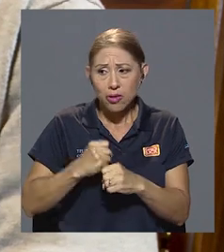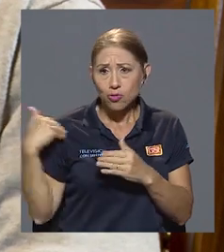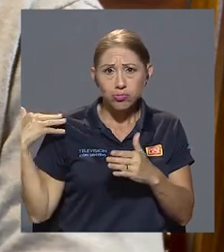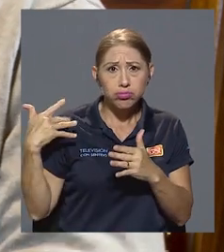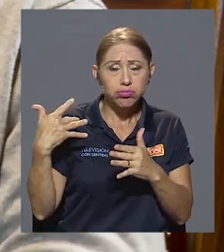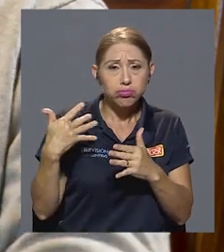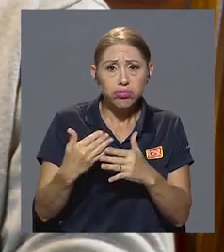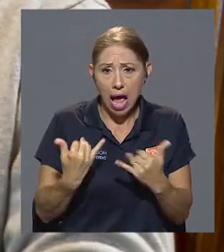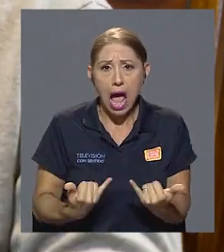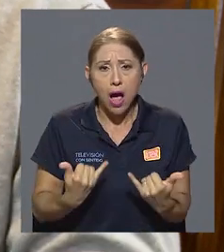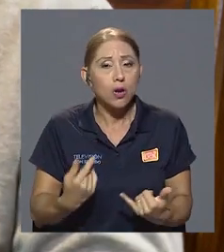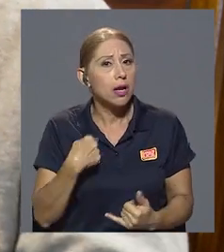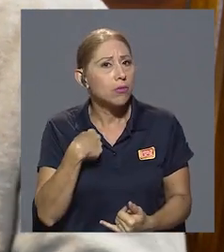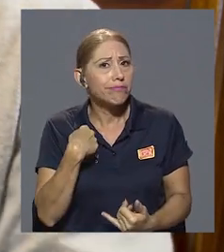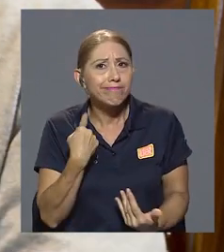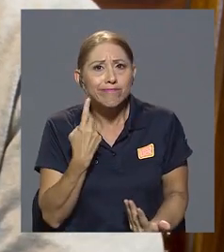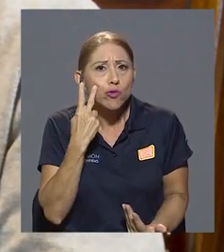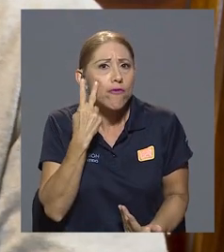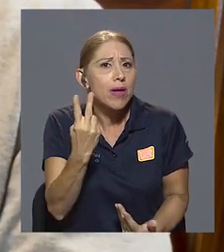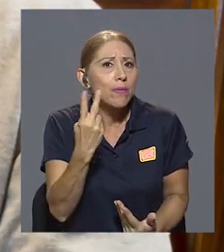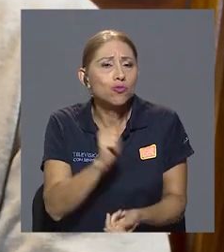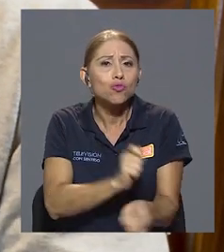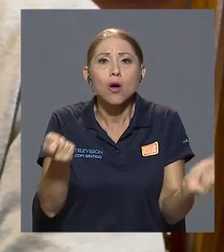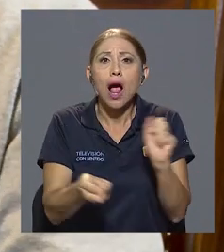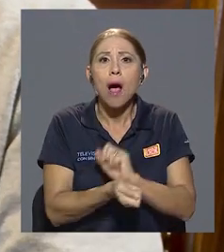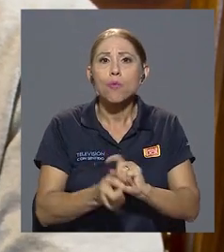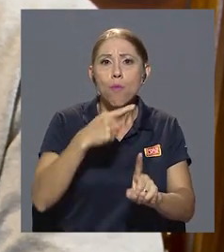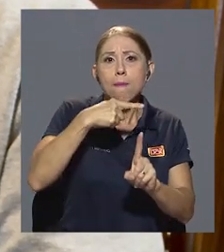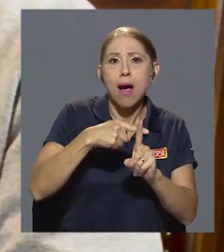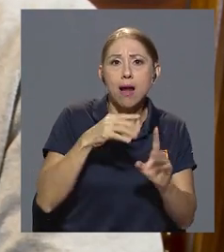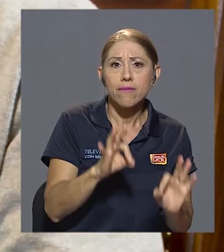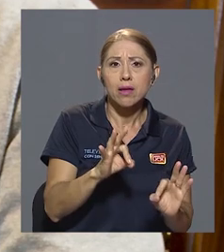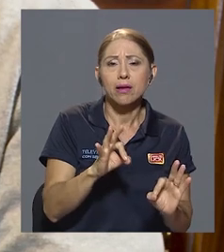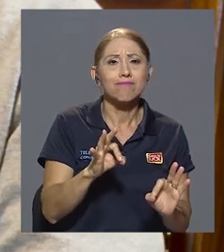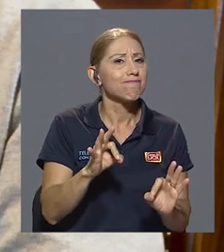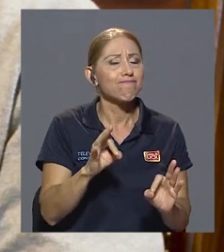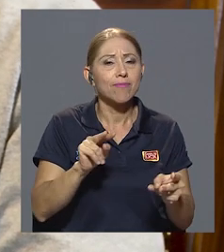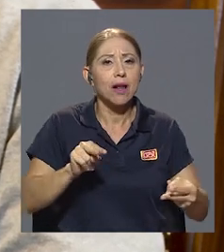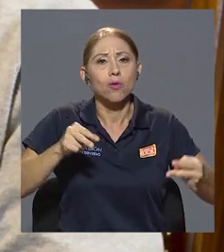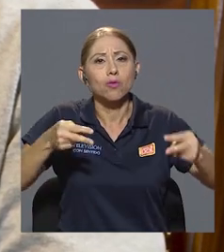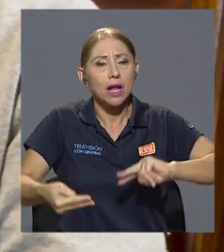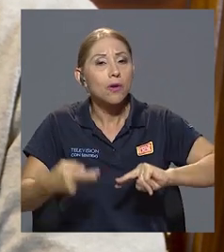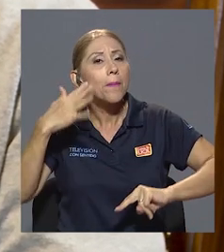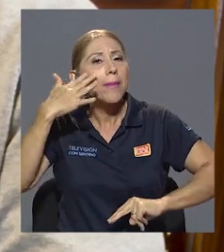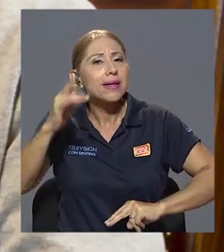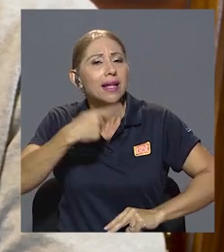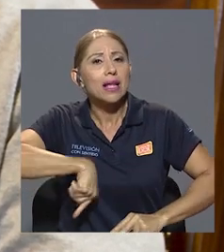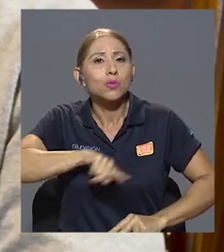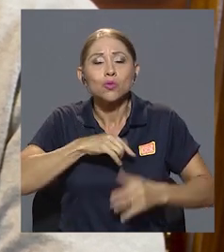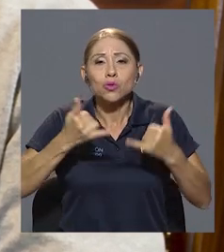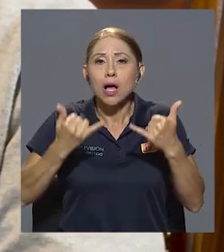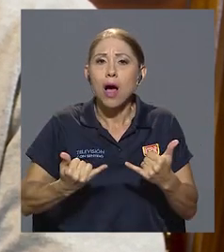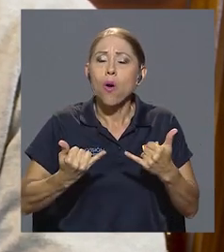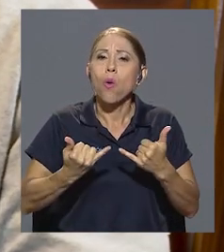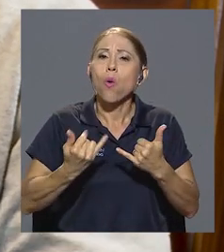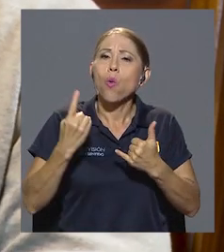vemos un cambio para bien por el contrario más bien pareciera que entramos en un ciclo